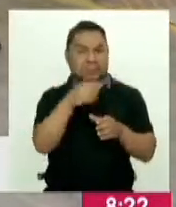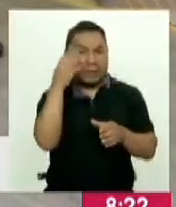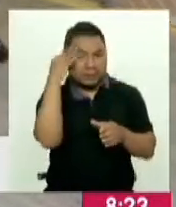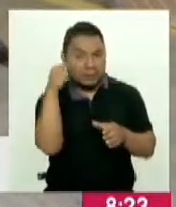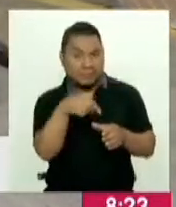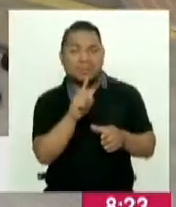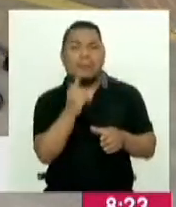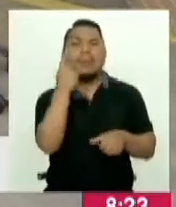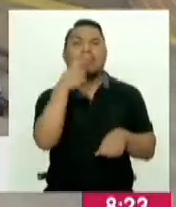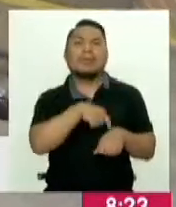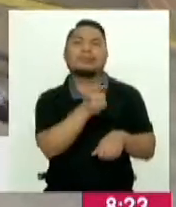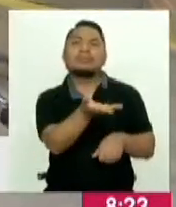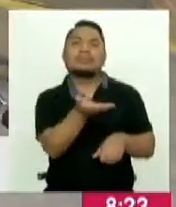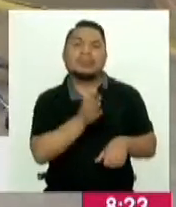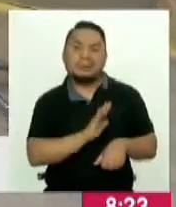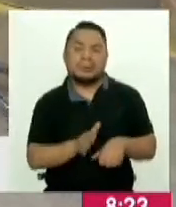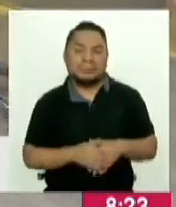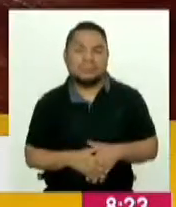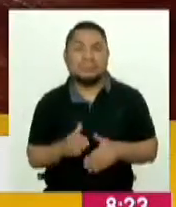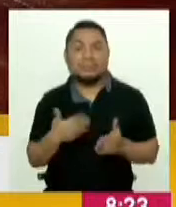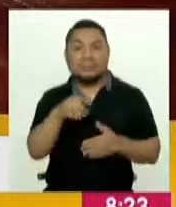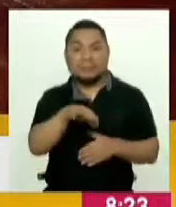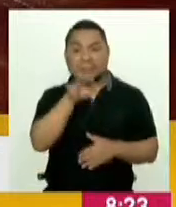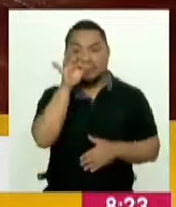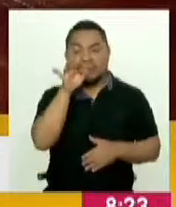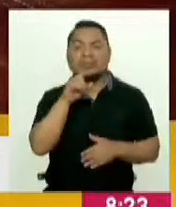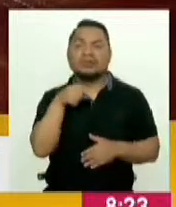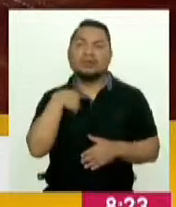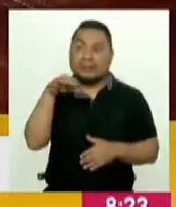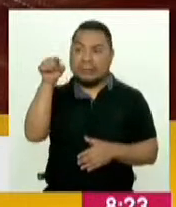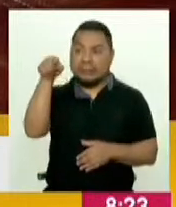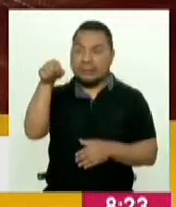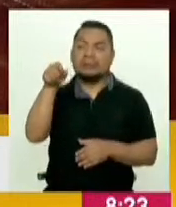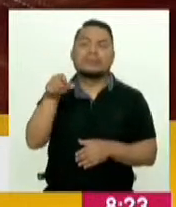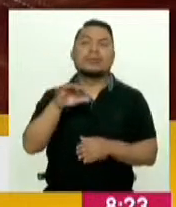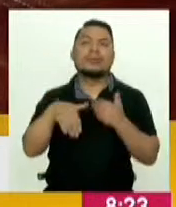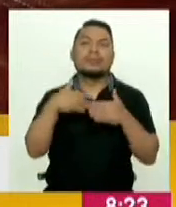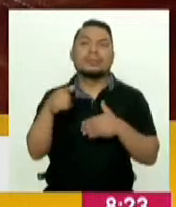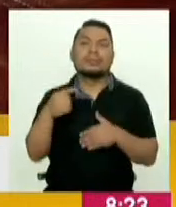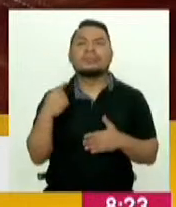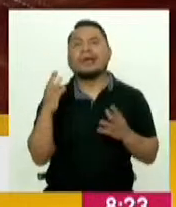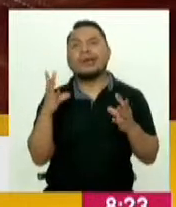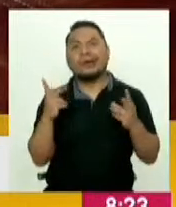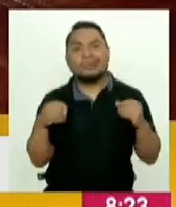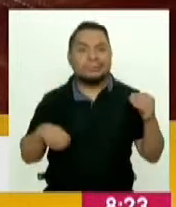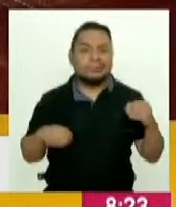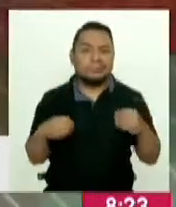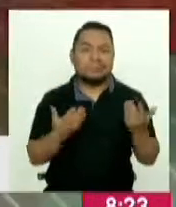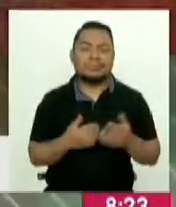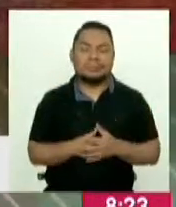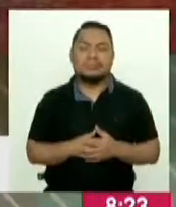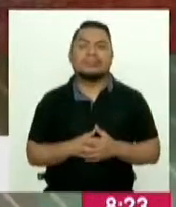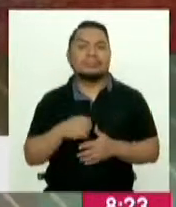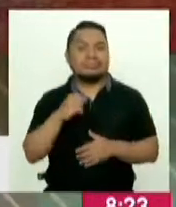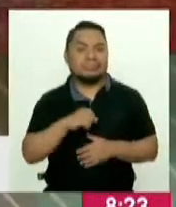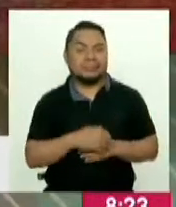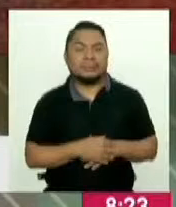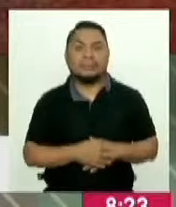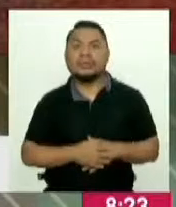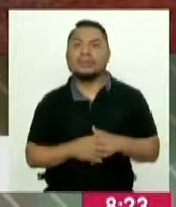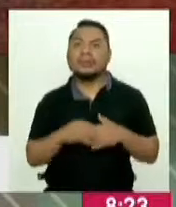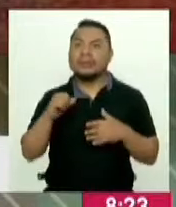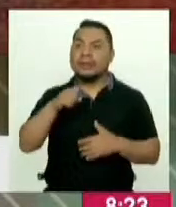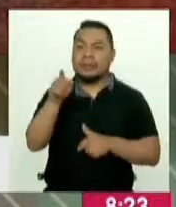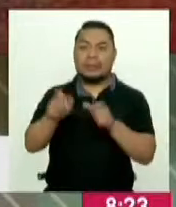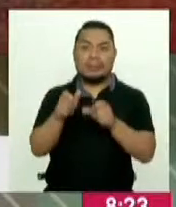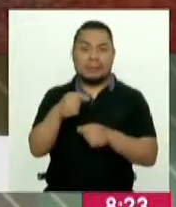porque fueron elegidos y luego terminan involucrados en actos de corrupción generalmente, ¿no? Y las personas